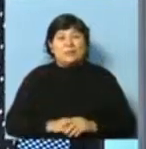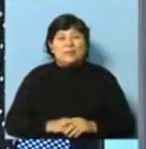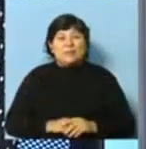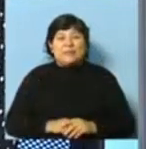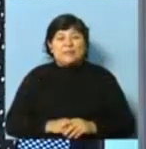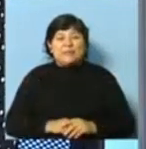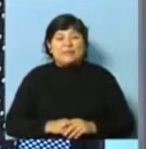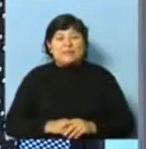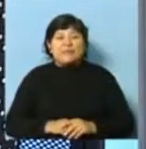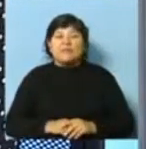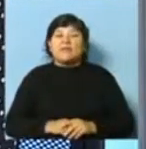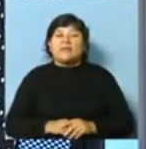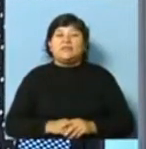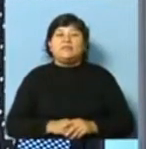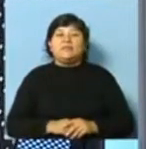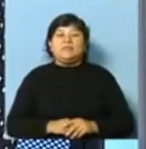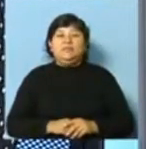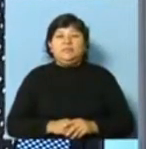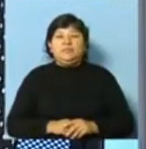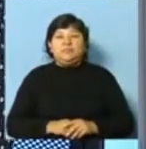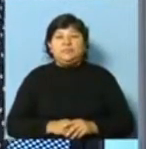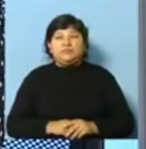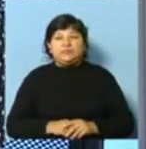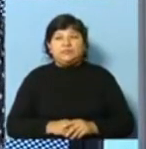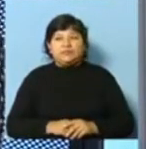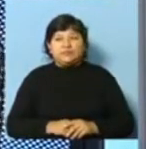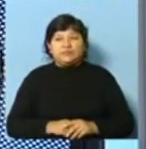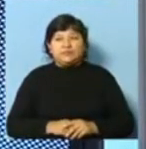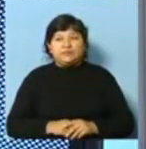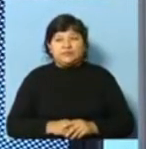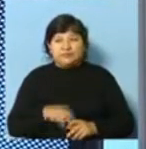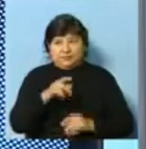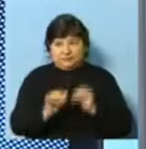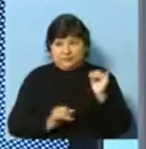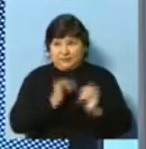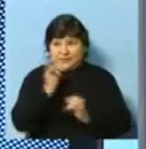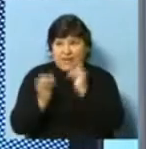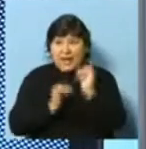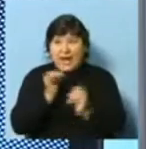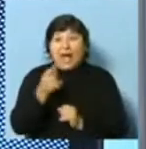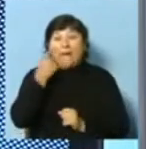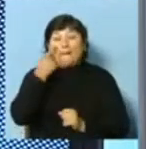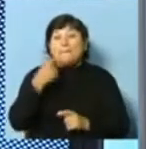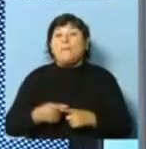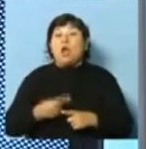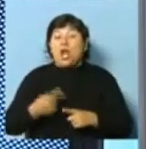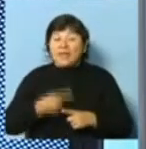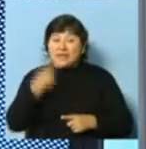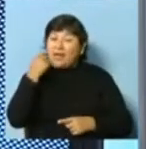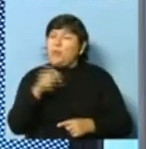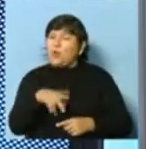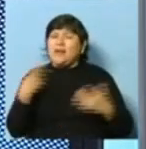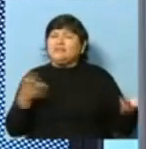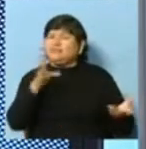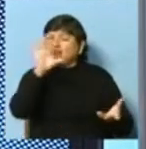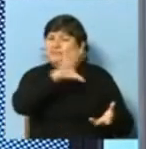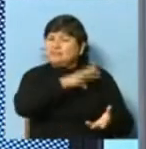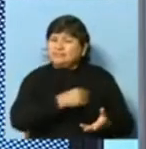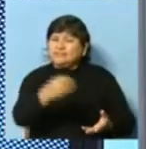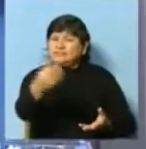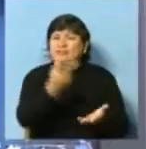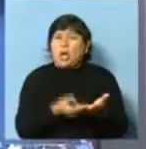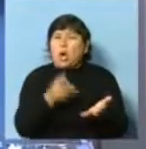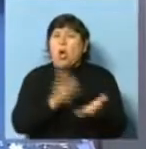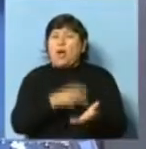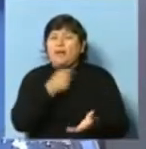este intendente en materia política usted este año ha buscado una reelección porque una reelección que quedó pendiente